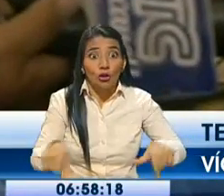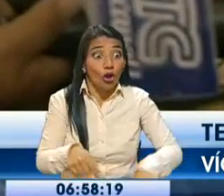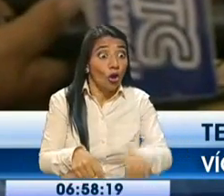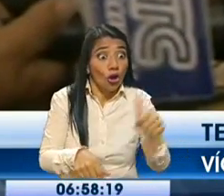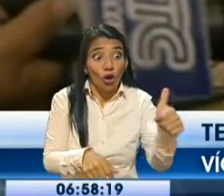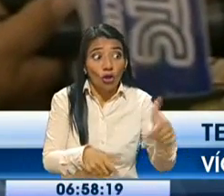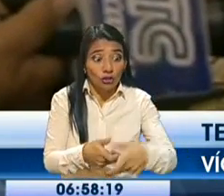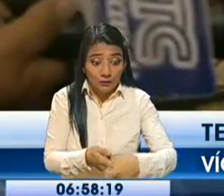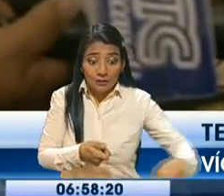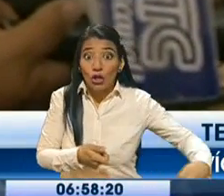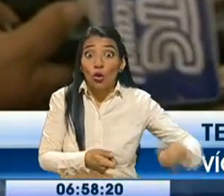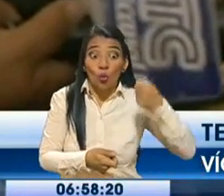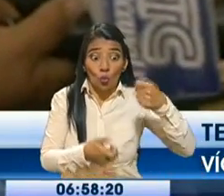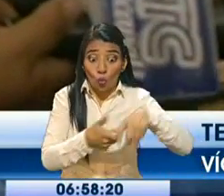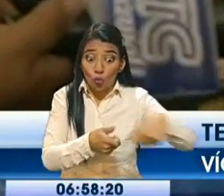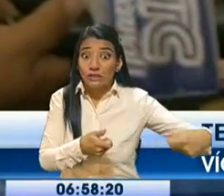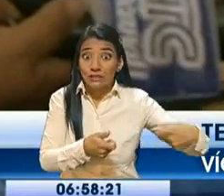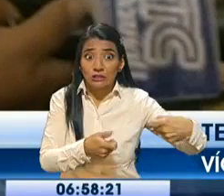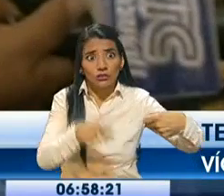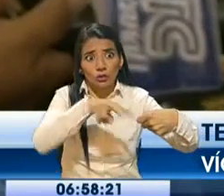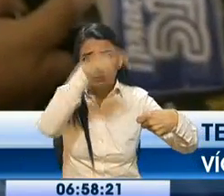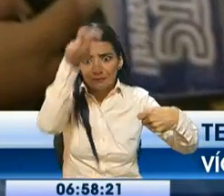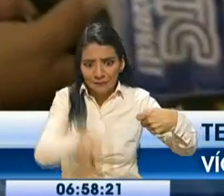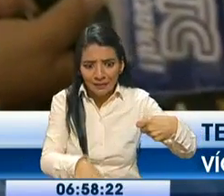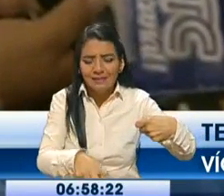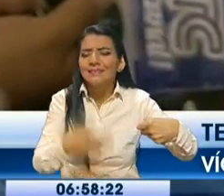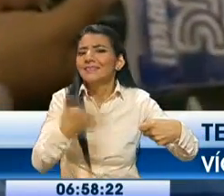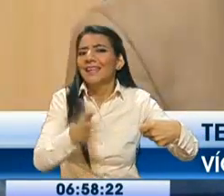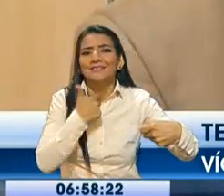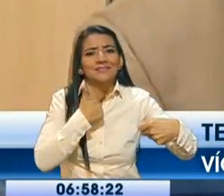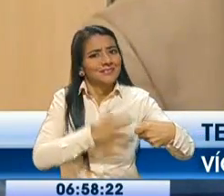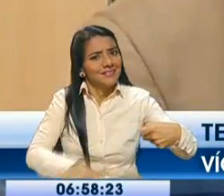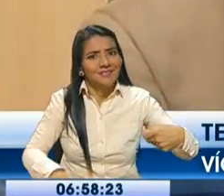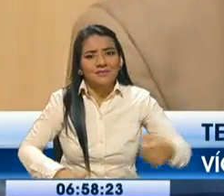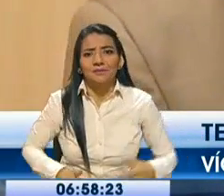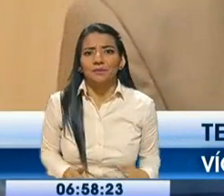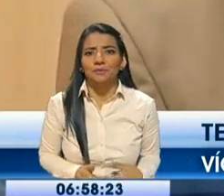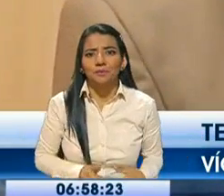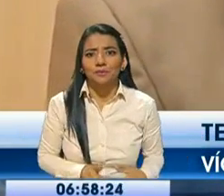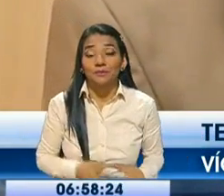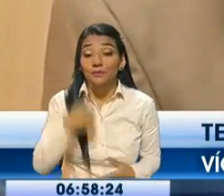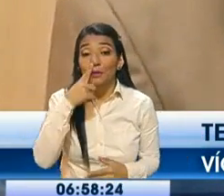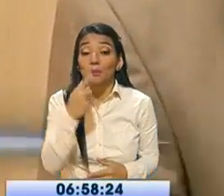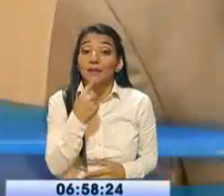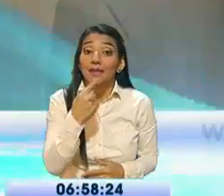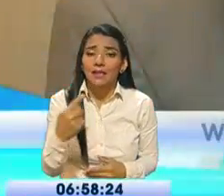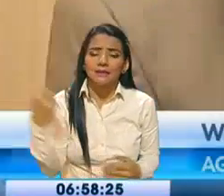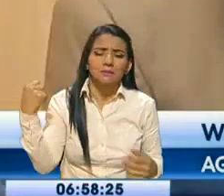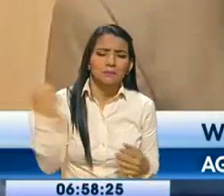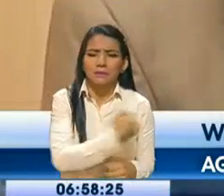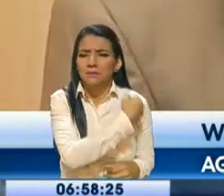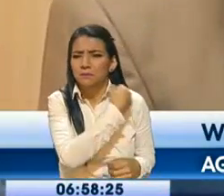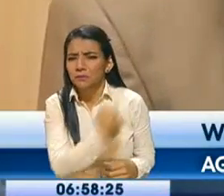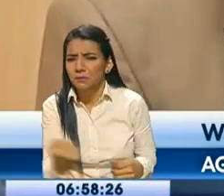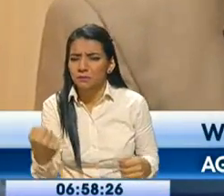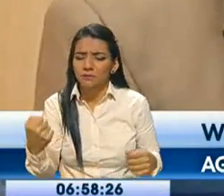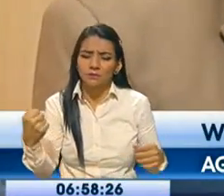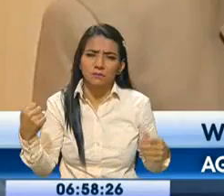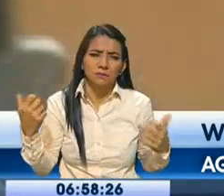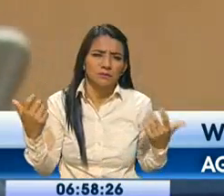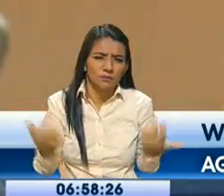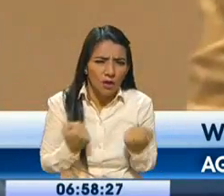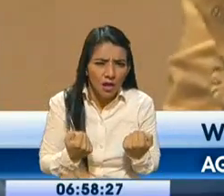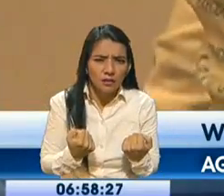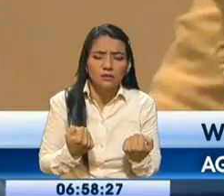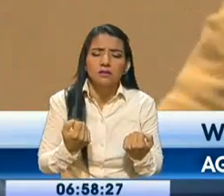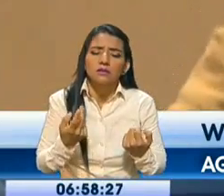el otro se me lanzó desde arriba del puente con el cuchillo en mano. Según él dice, lo han golpeado y le